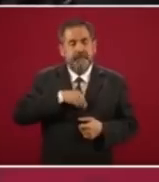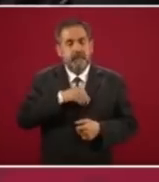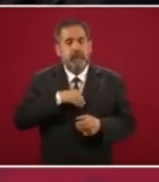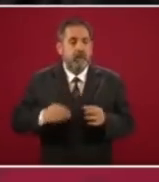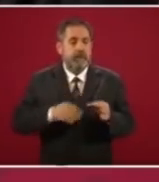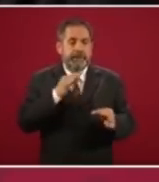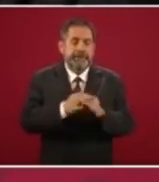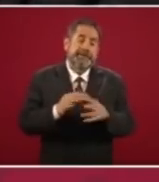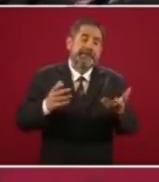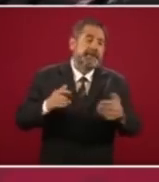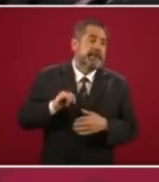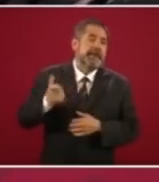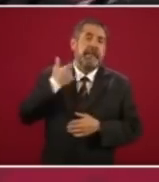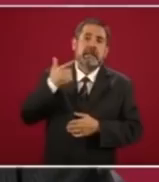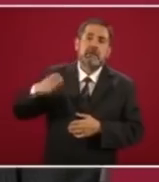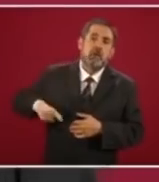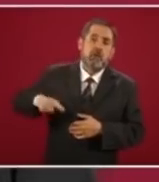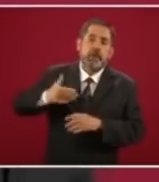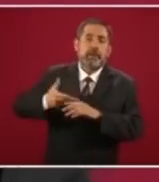se trate de